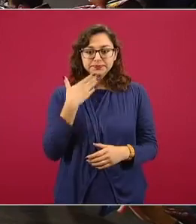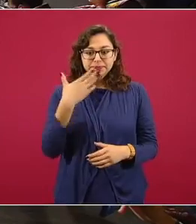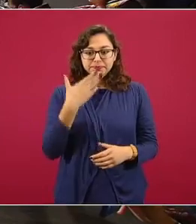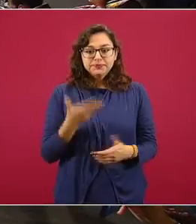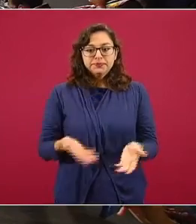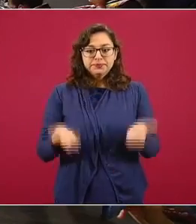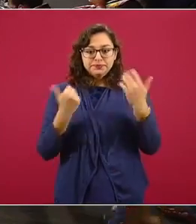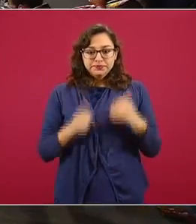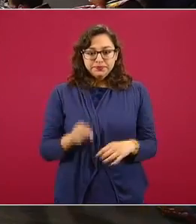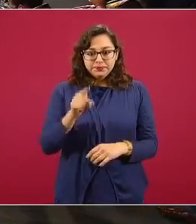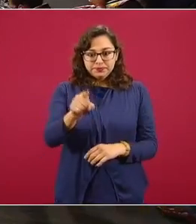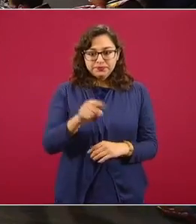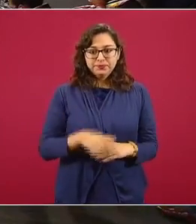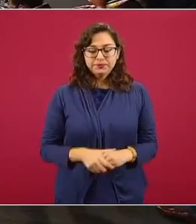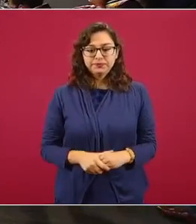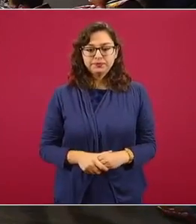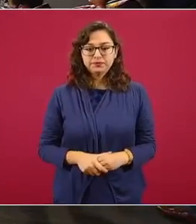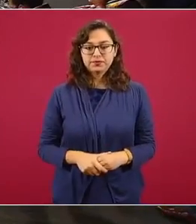ver.